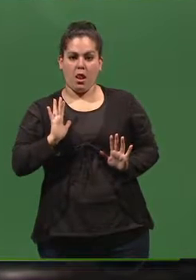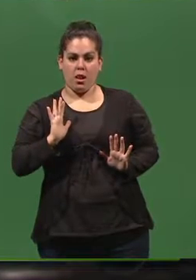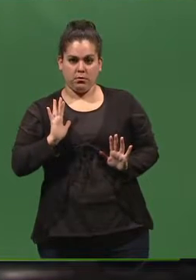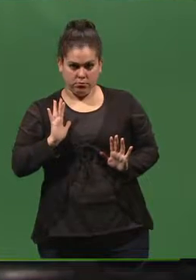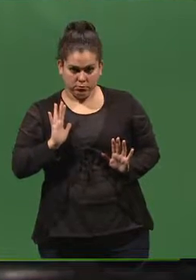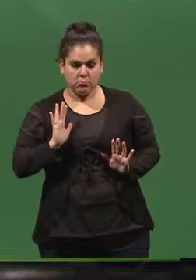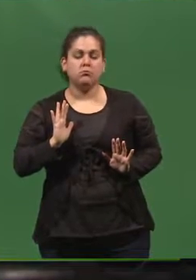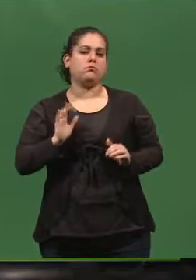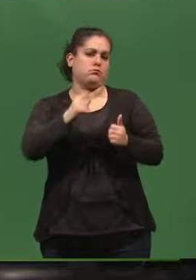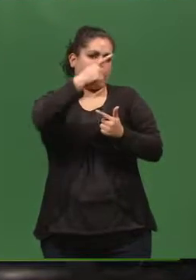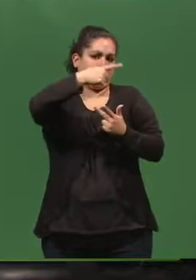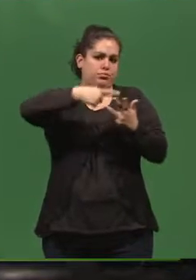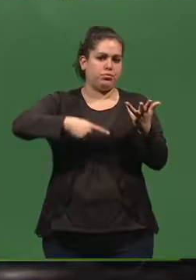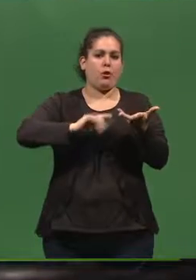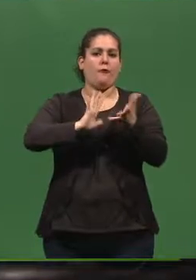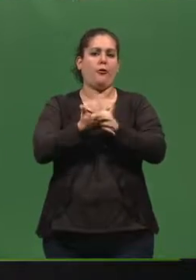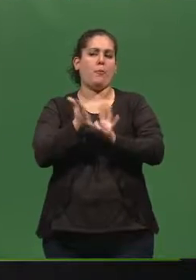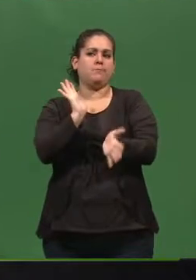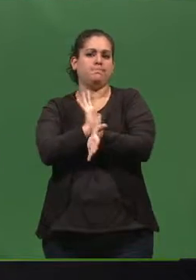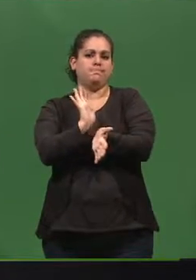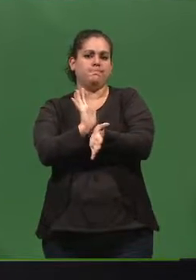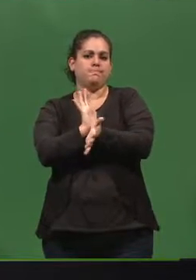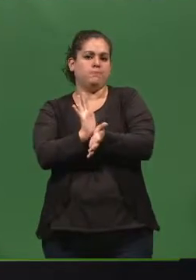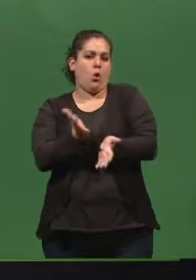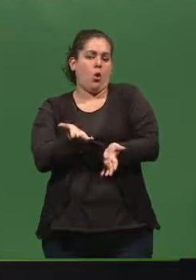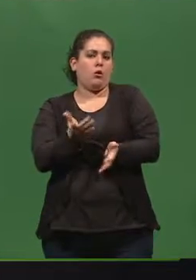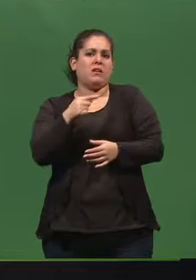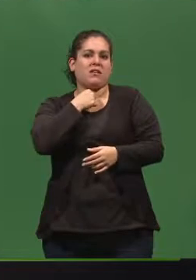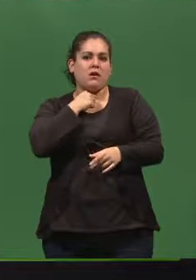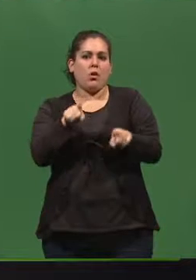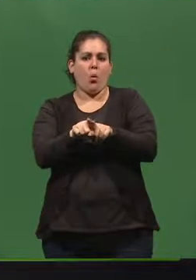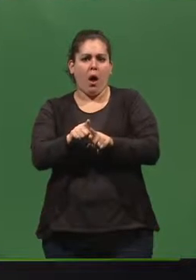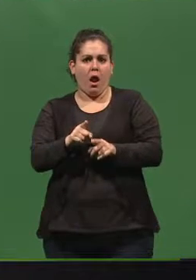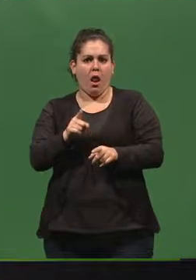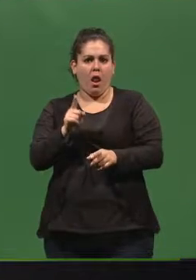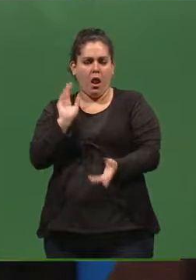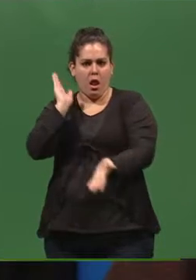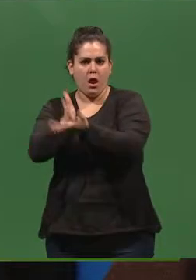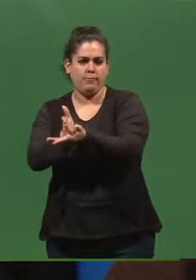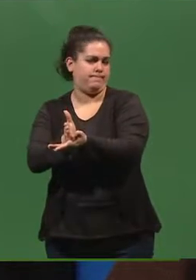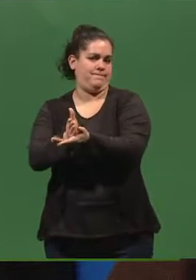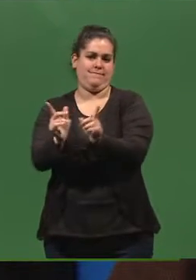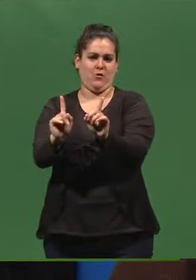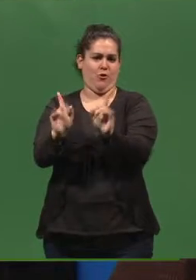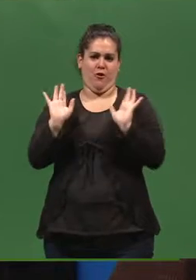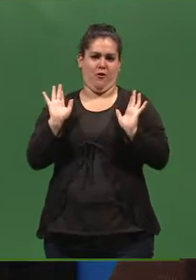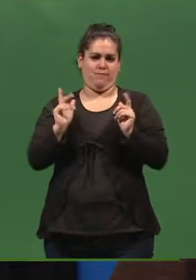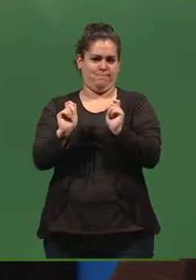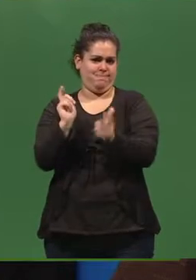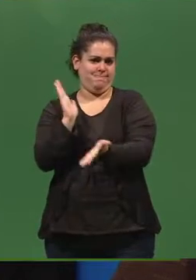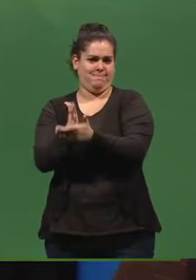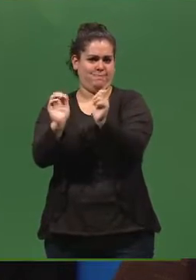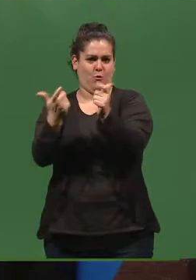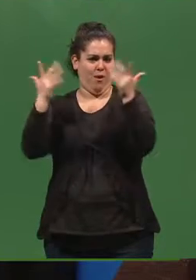como el autocultivo, etcétera, o sea, son todas formas de que lo que se busca en la práctica es no criminalizar al usuario de drogas, ¿no? O sea,